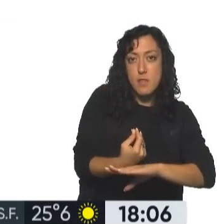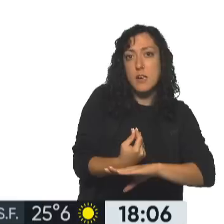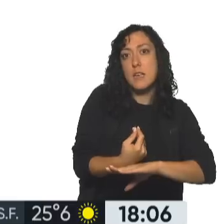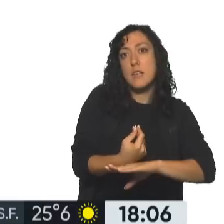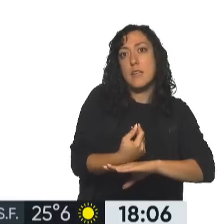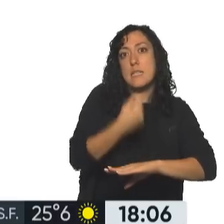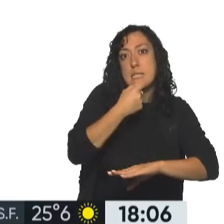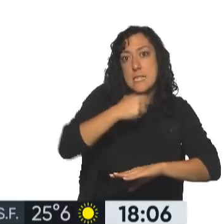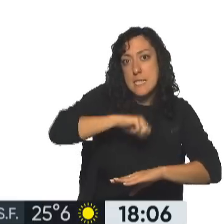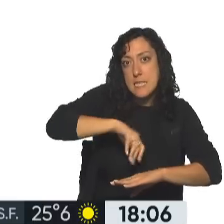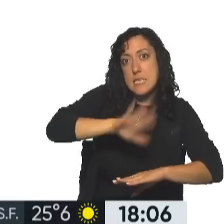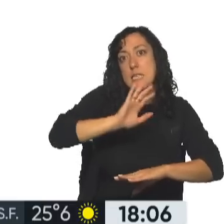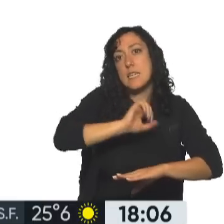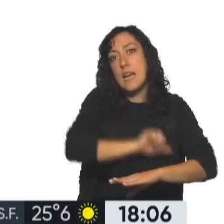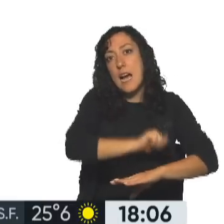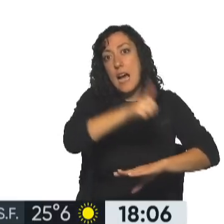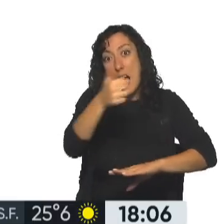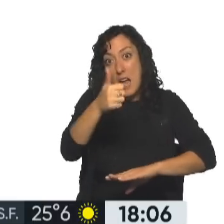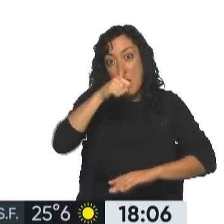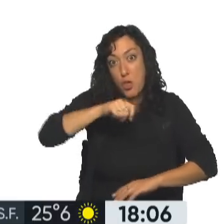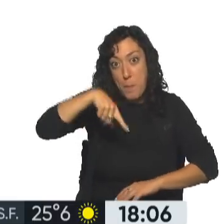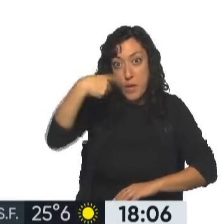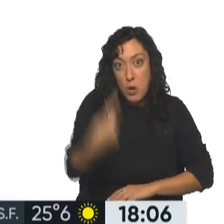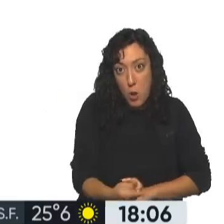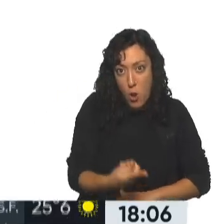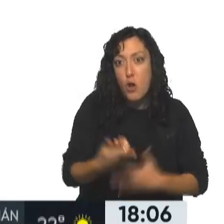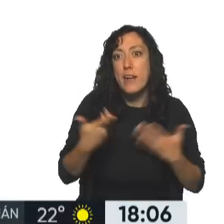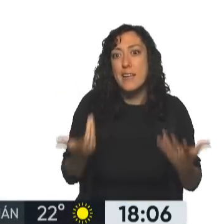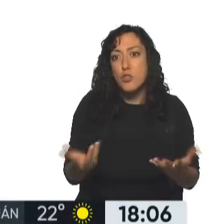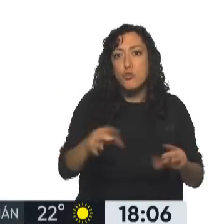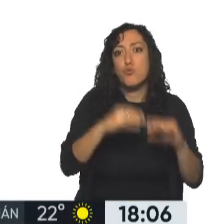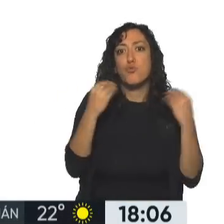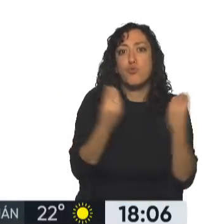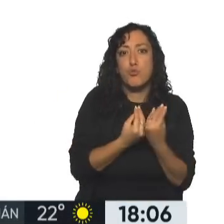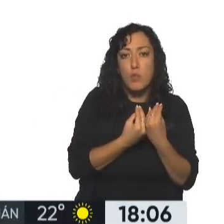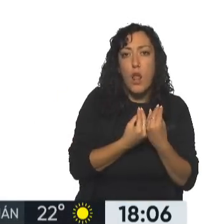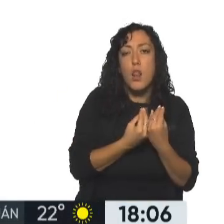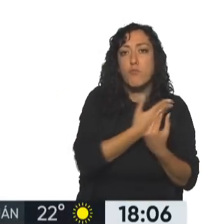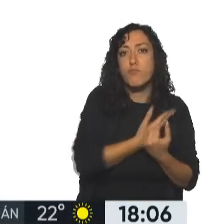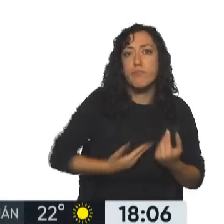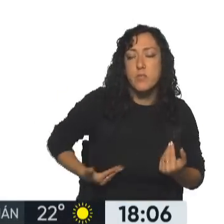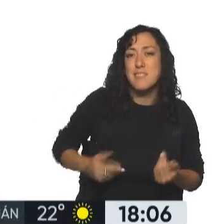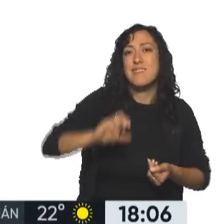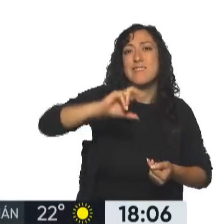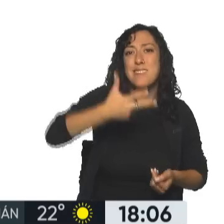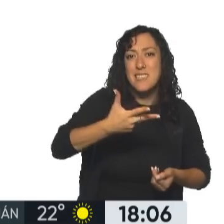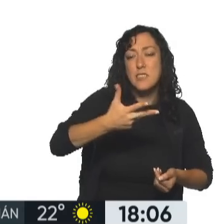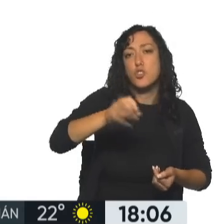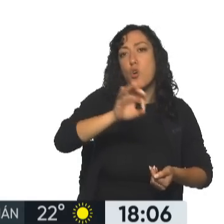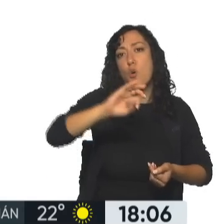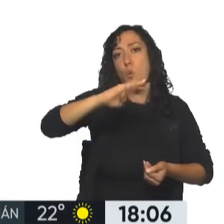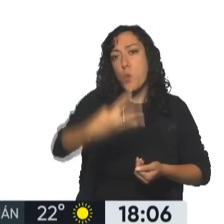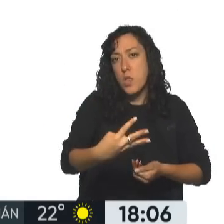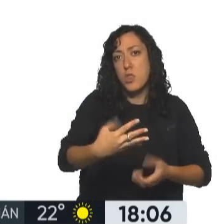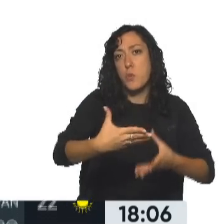elecciones que estaban previstas para el domingo, le significaba un tercer mandato o un cuarto